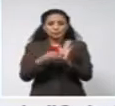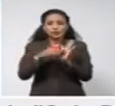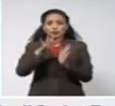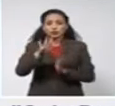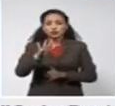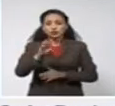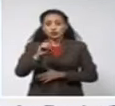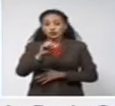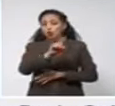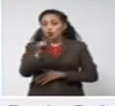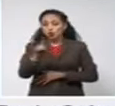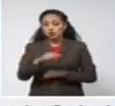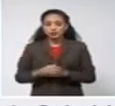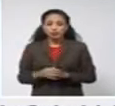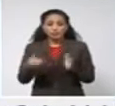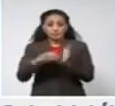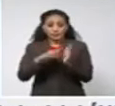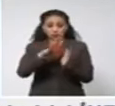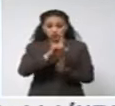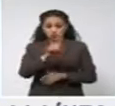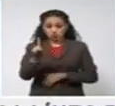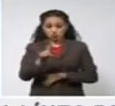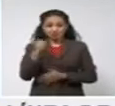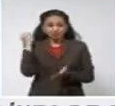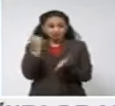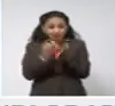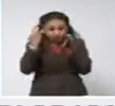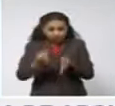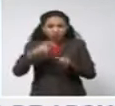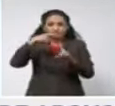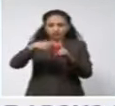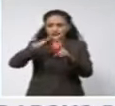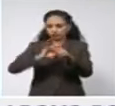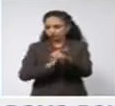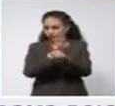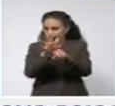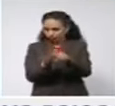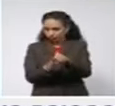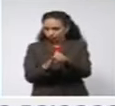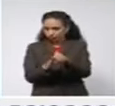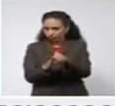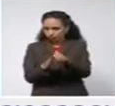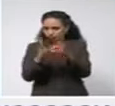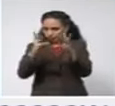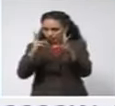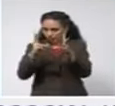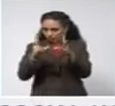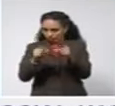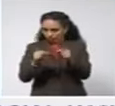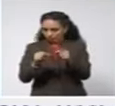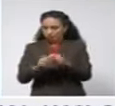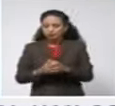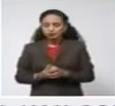1.411 y confirmados con la COVID-19. Estamos hablando de los casos activos,